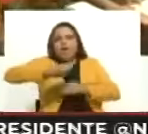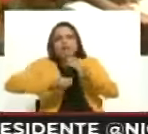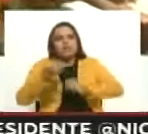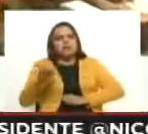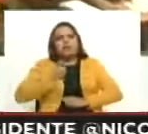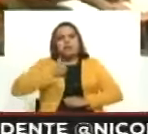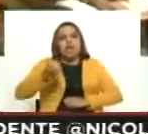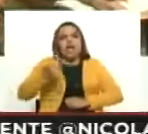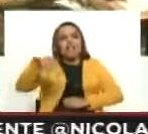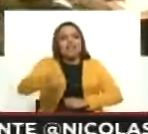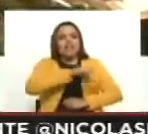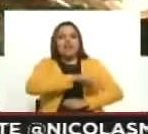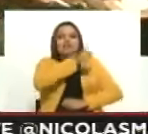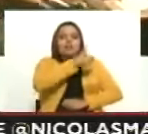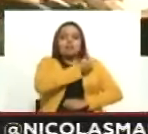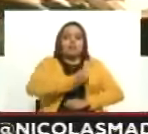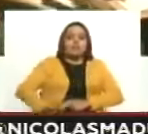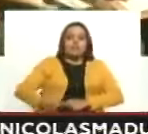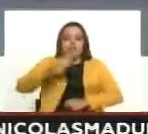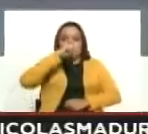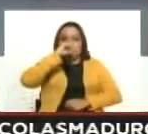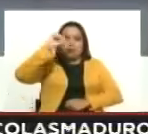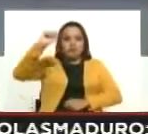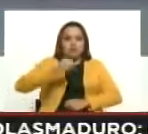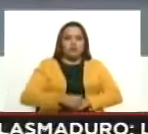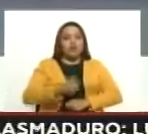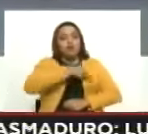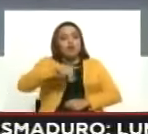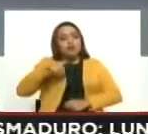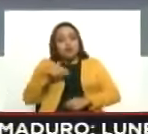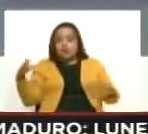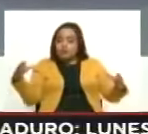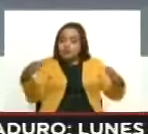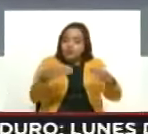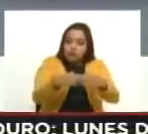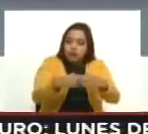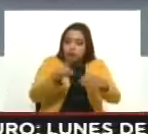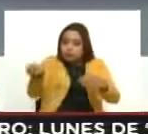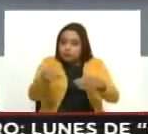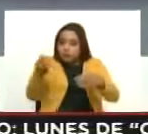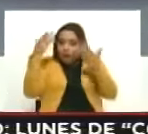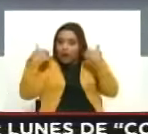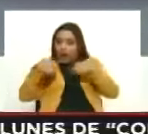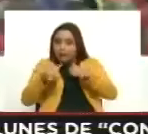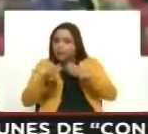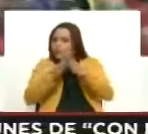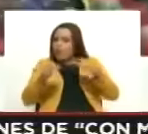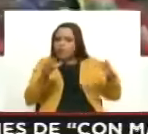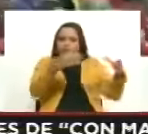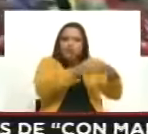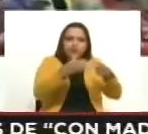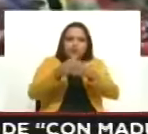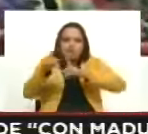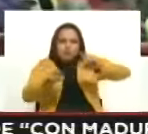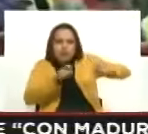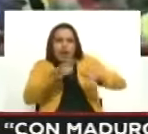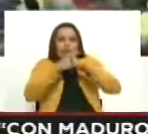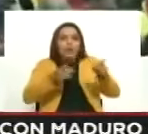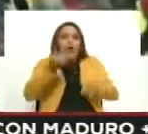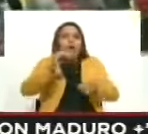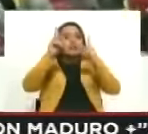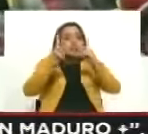jefe que es el presidente Nicolás Maduro. Y nosotros nos reunimos, ¿verdad, Carmen? Nos reunimos todos y opinamos, pero cuando se toma una